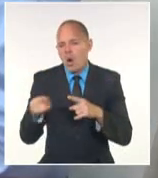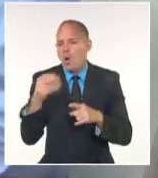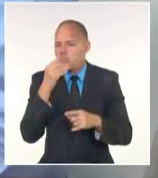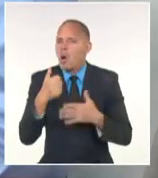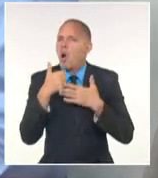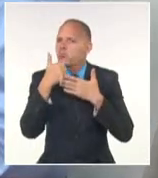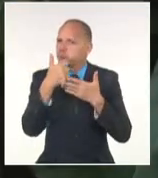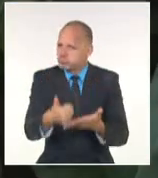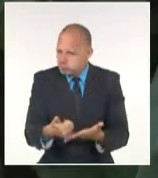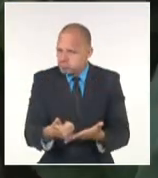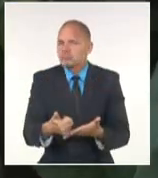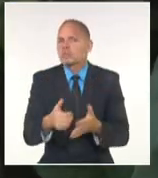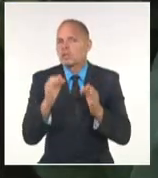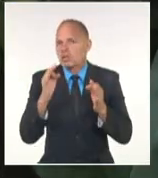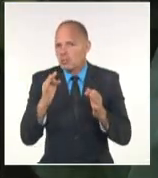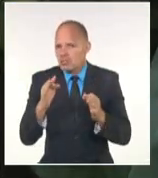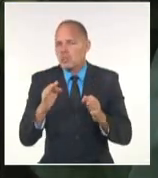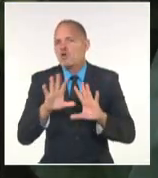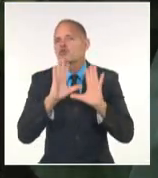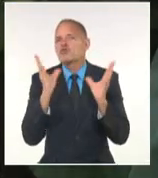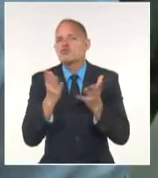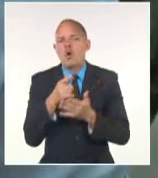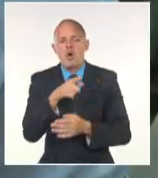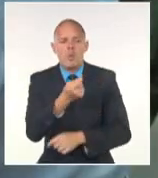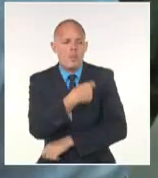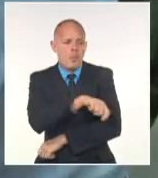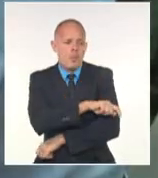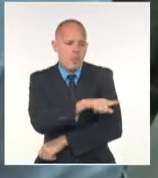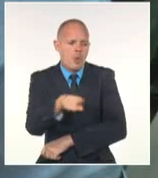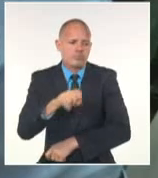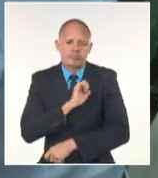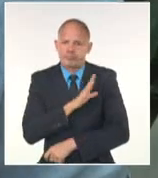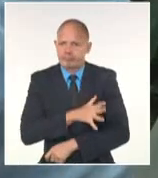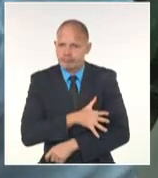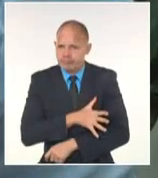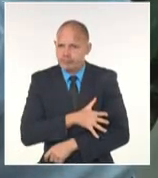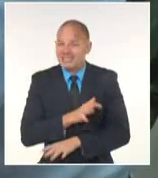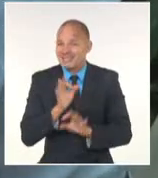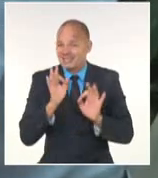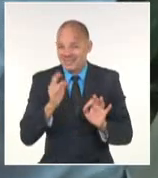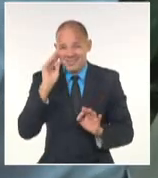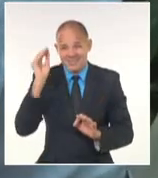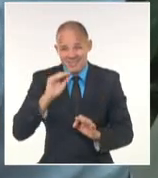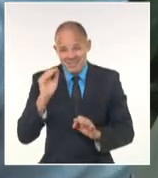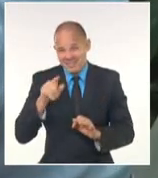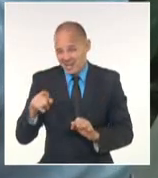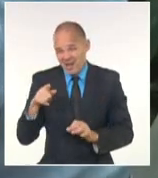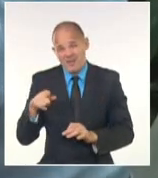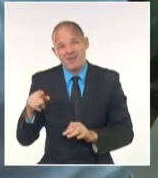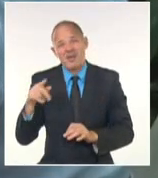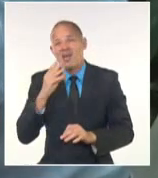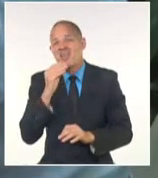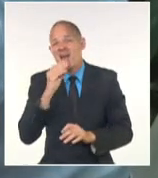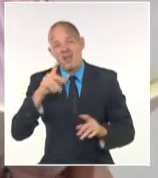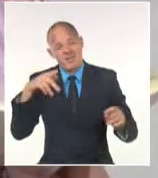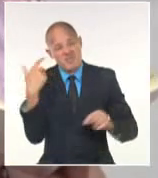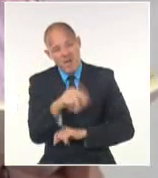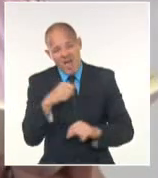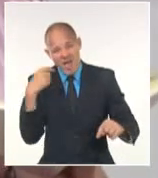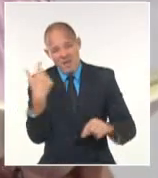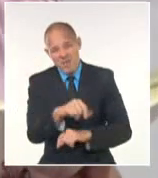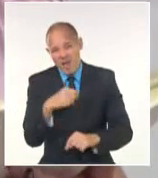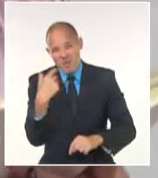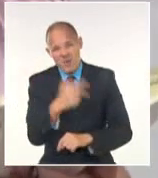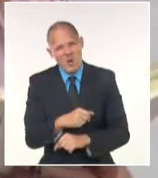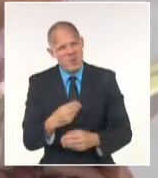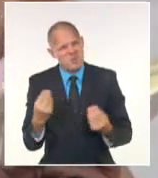y de solidaridad hacia el pueblo palestino en medio de la brutal masacre israelí. Reportes recientes